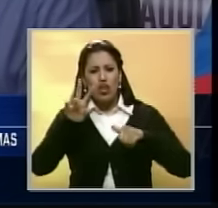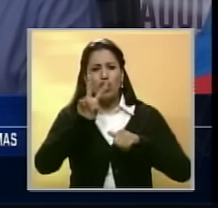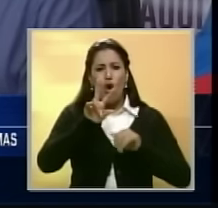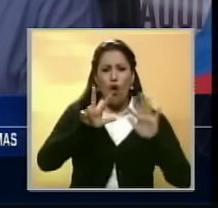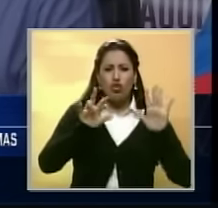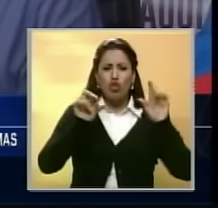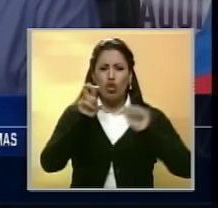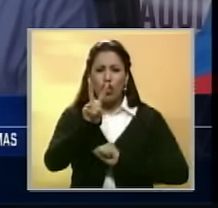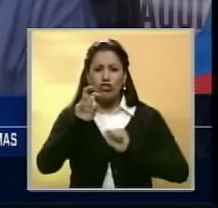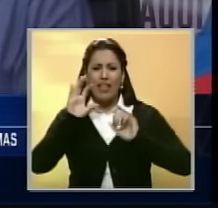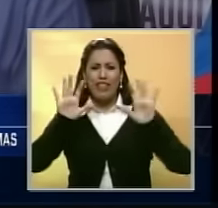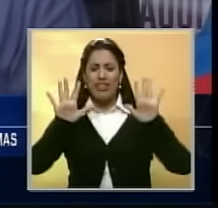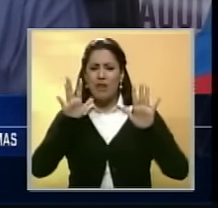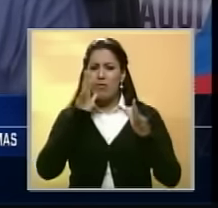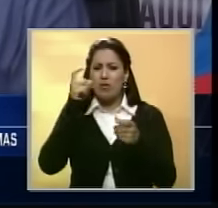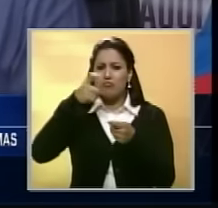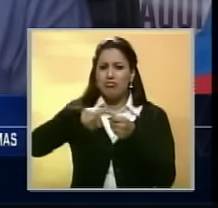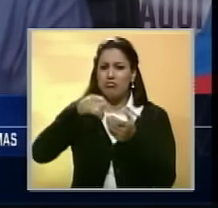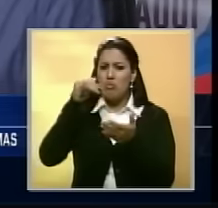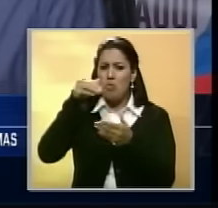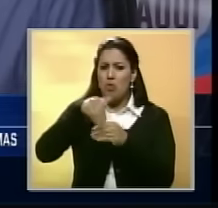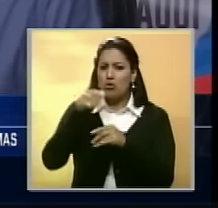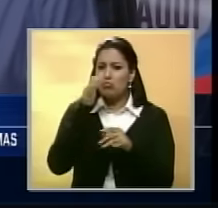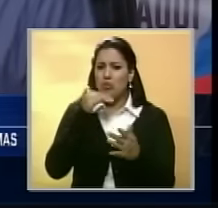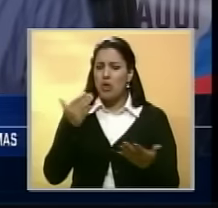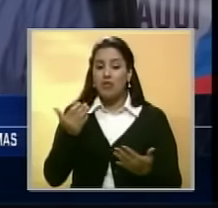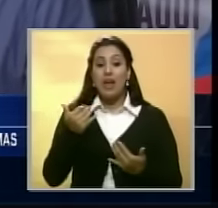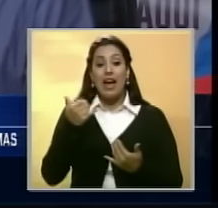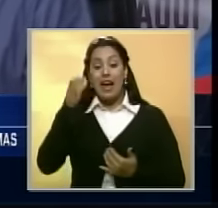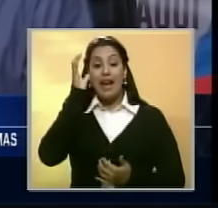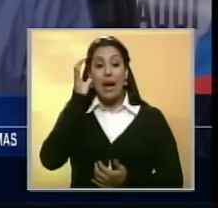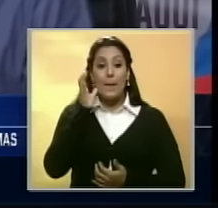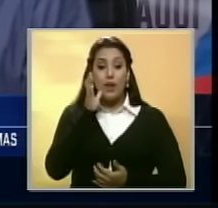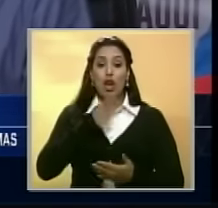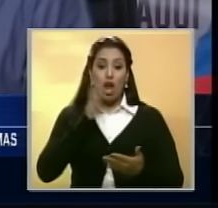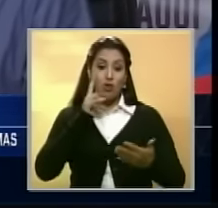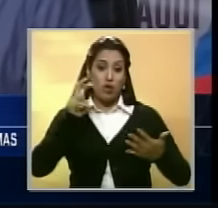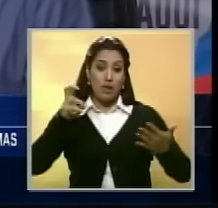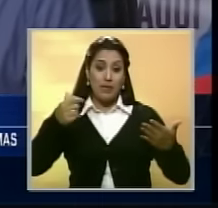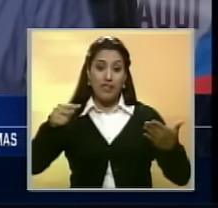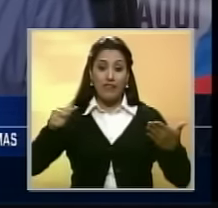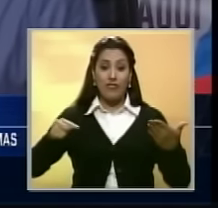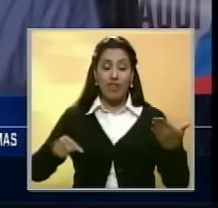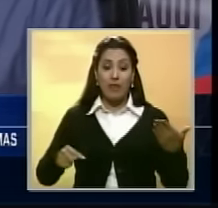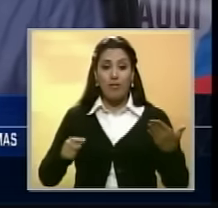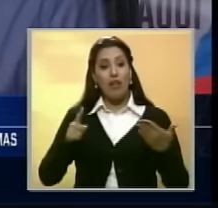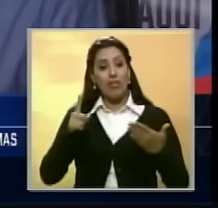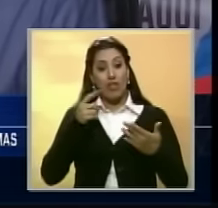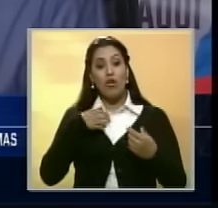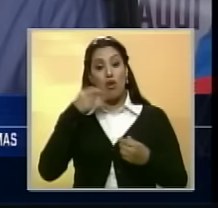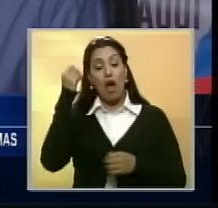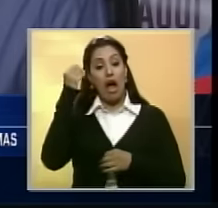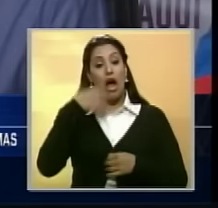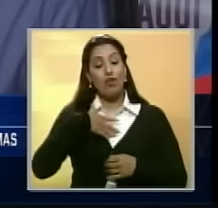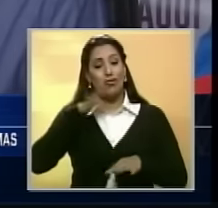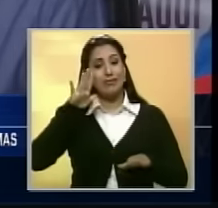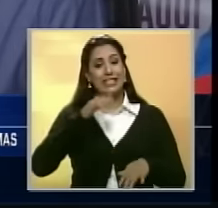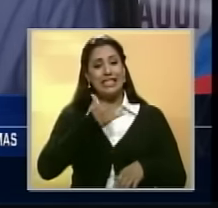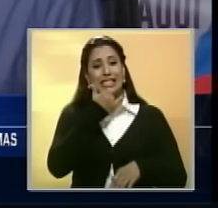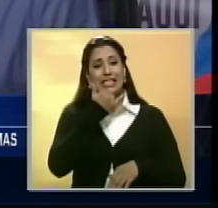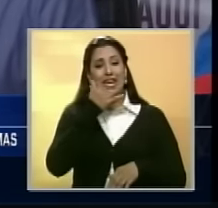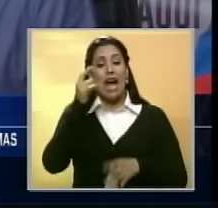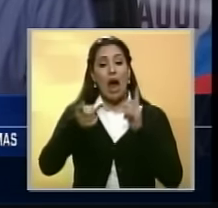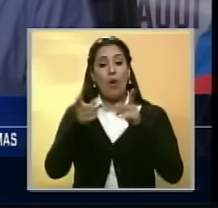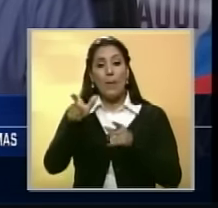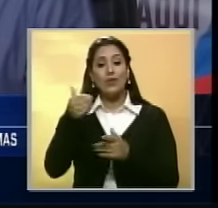26148210 si no está inscrito en el registro electoral? Capriles, al decir que auditaron las firmas, está confesando que dejaron los